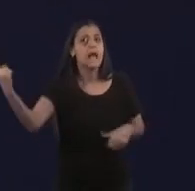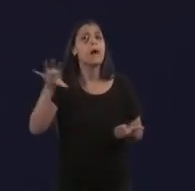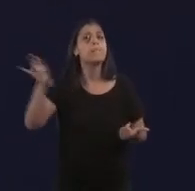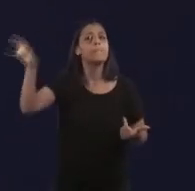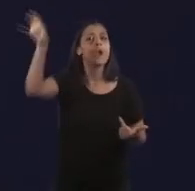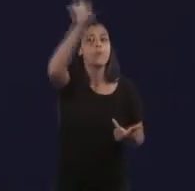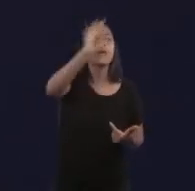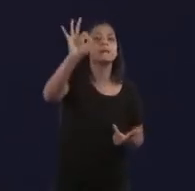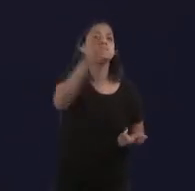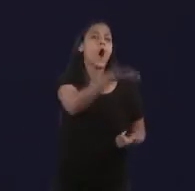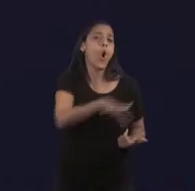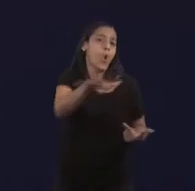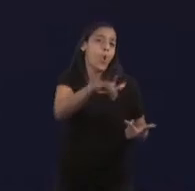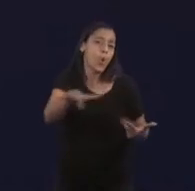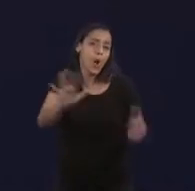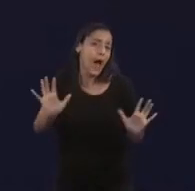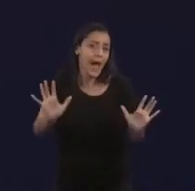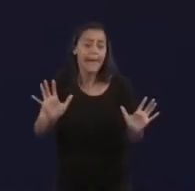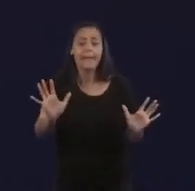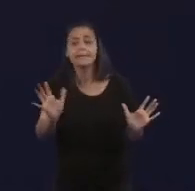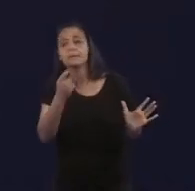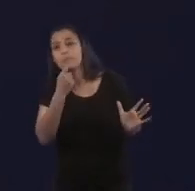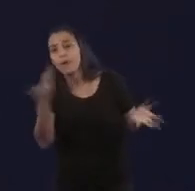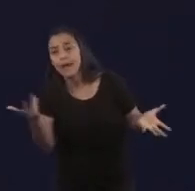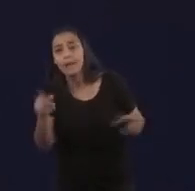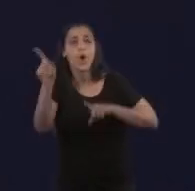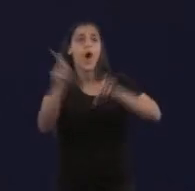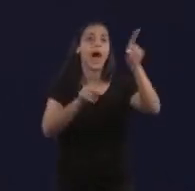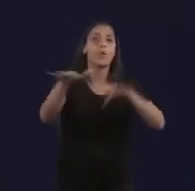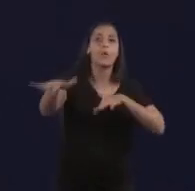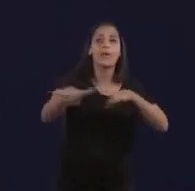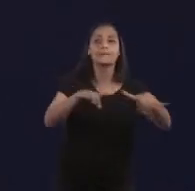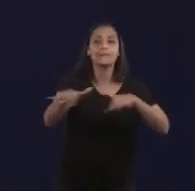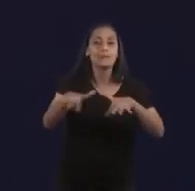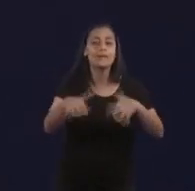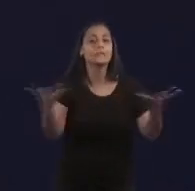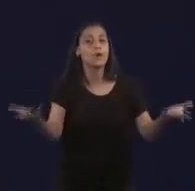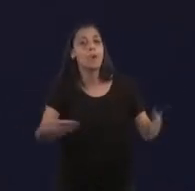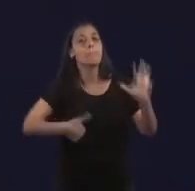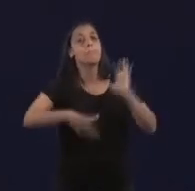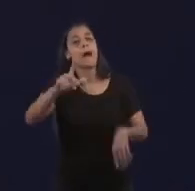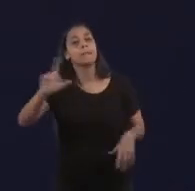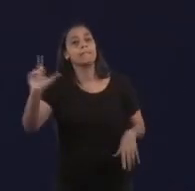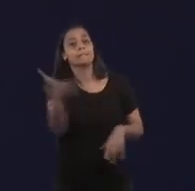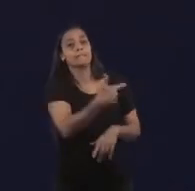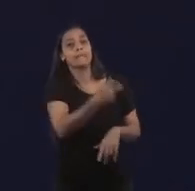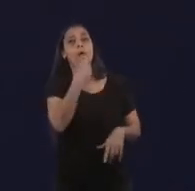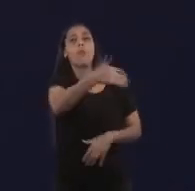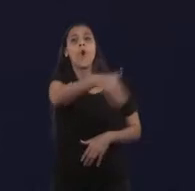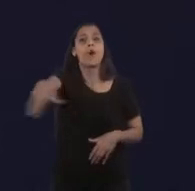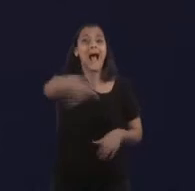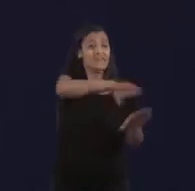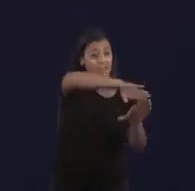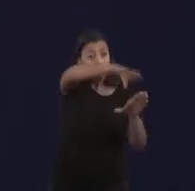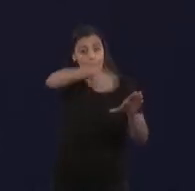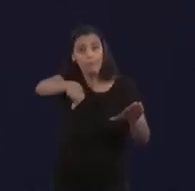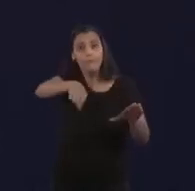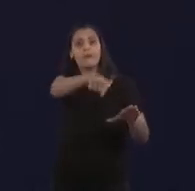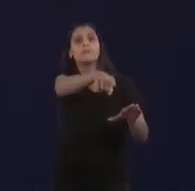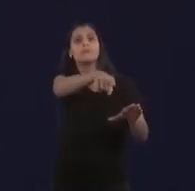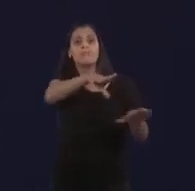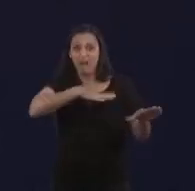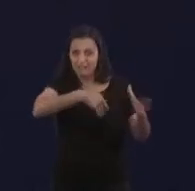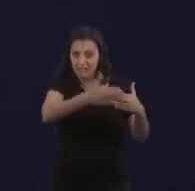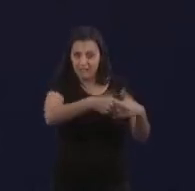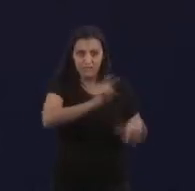cada jurisdicción, o en tal caso, en los casos más insensatos, como puede ser un lomo de burro, no veo por qué, no vemos